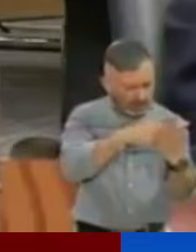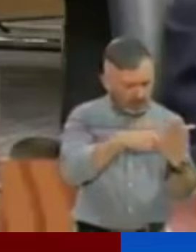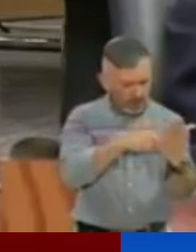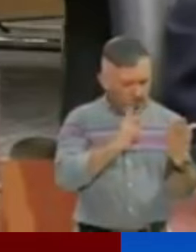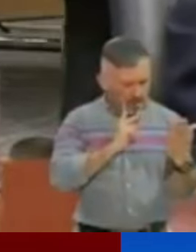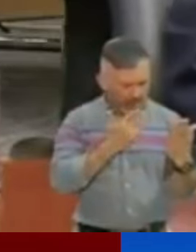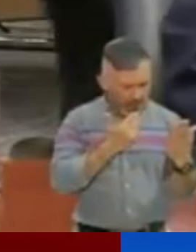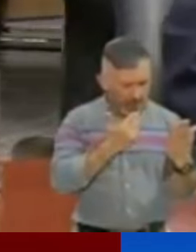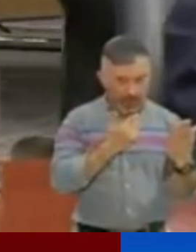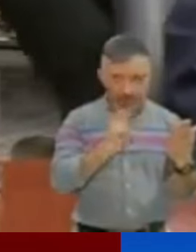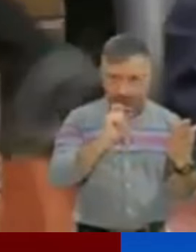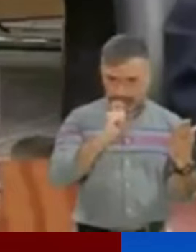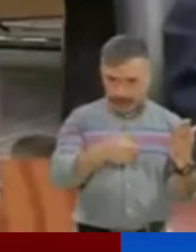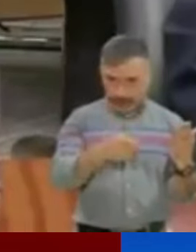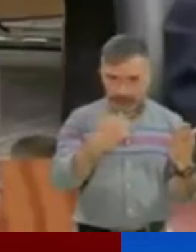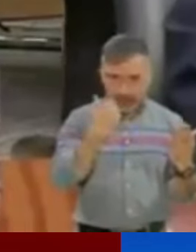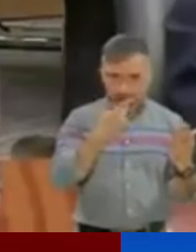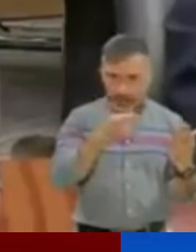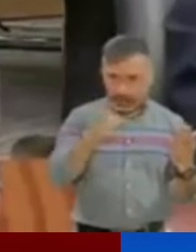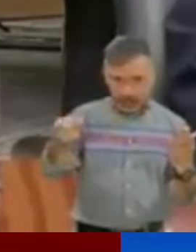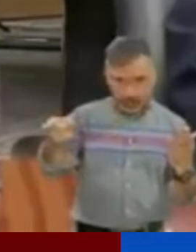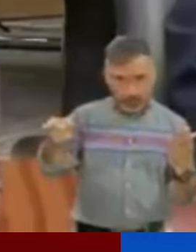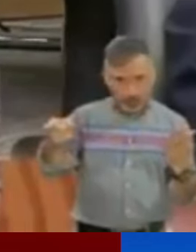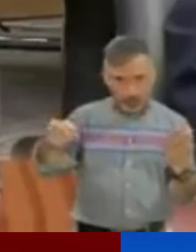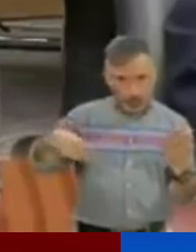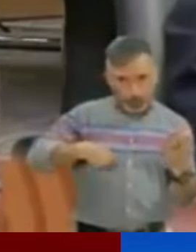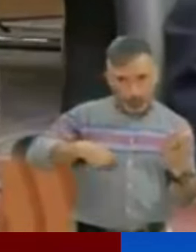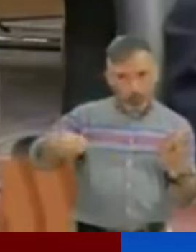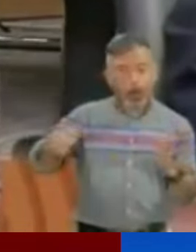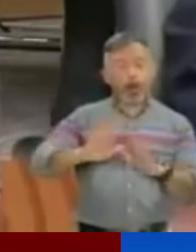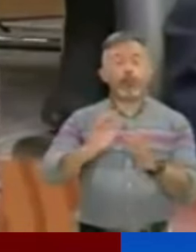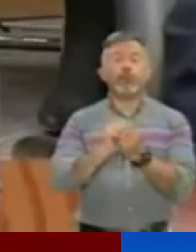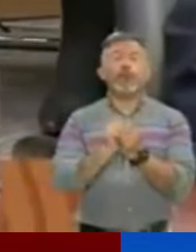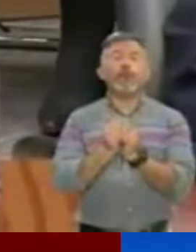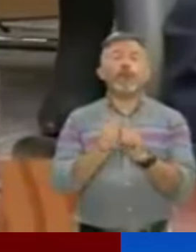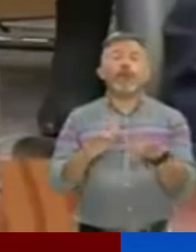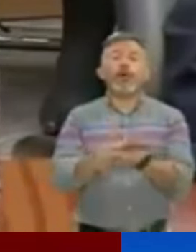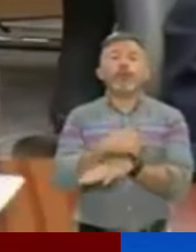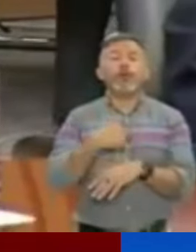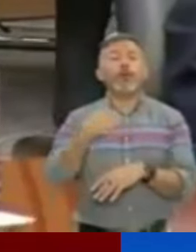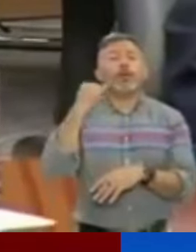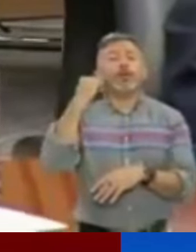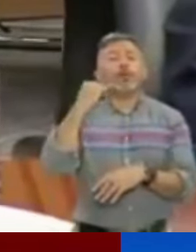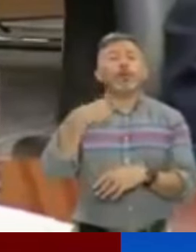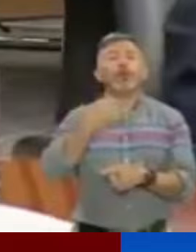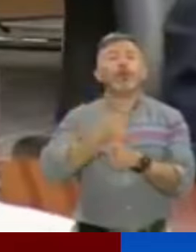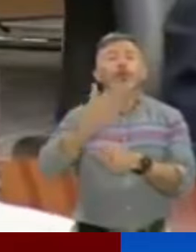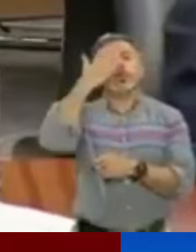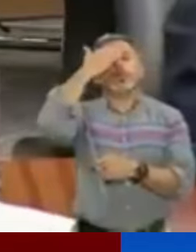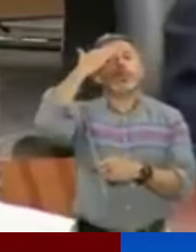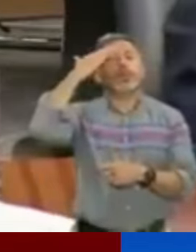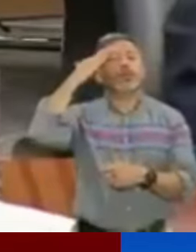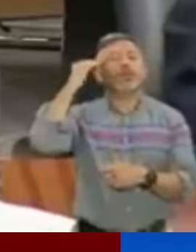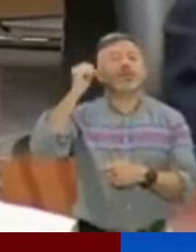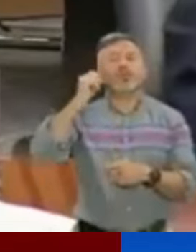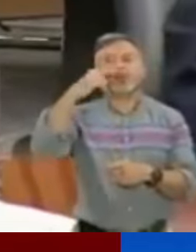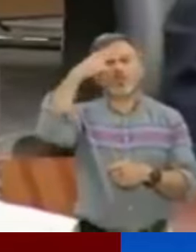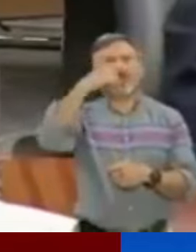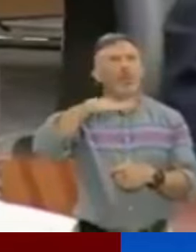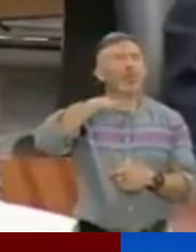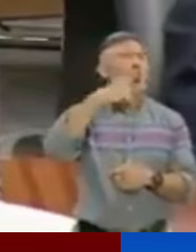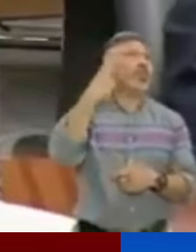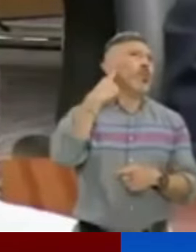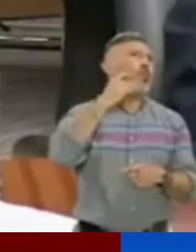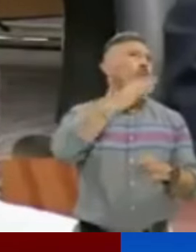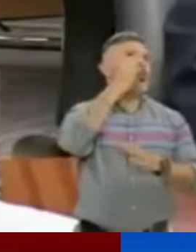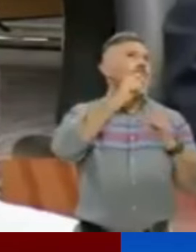en inocentes a los culpables, ni borra la podredumbre que escuchó todo México. Que el PRI no se